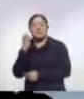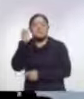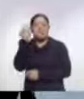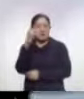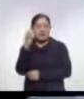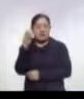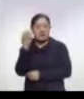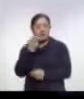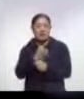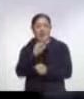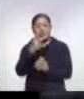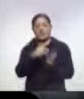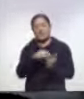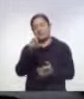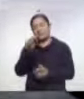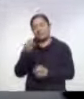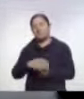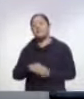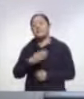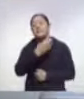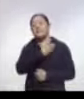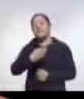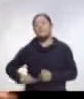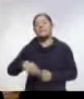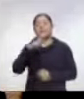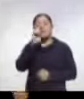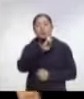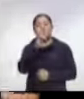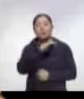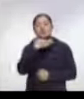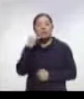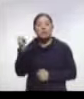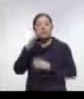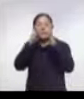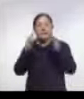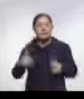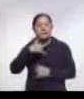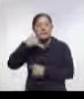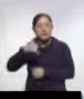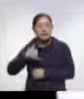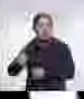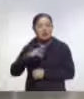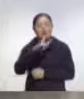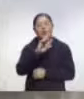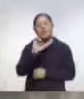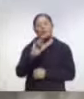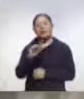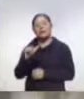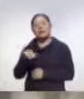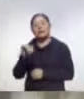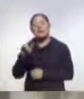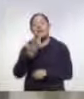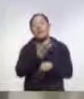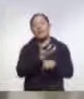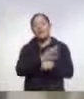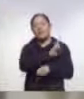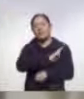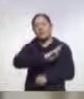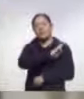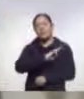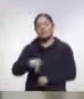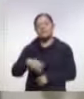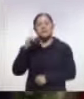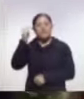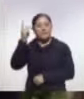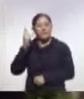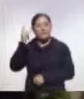año. Los presidentes de Rusia, Alemania, Francia, Italia, Ucrania, el vicepresidente de los Estados Unidos, el